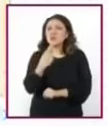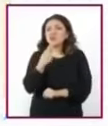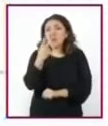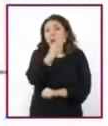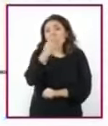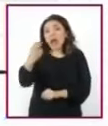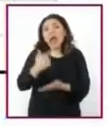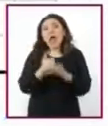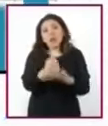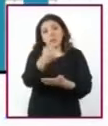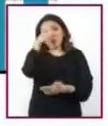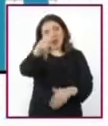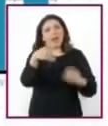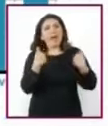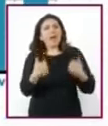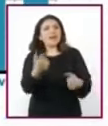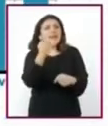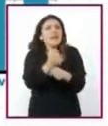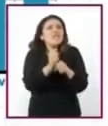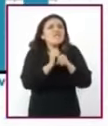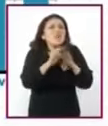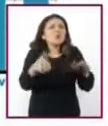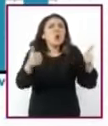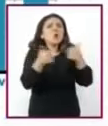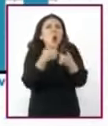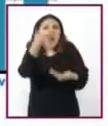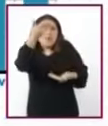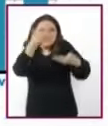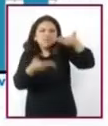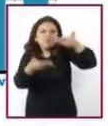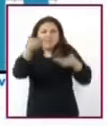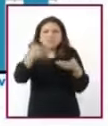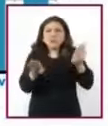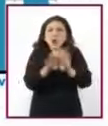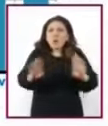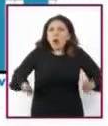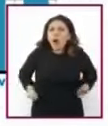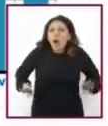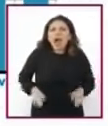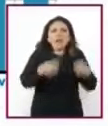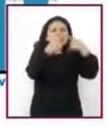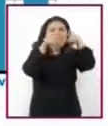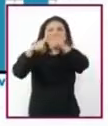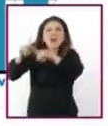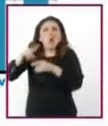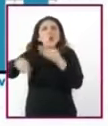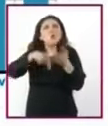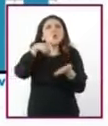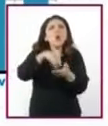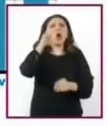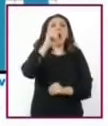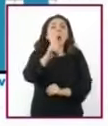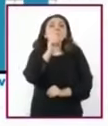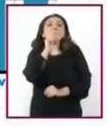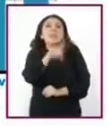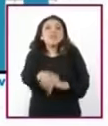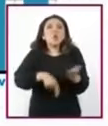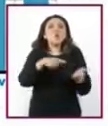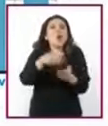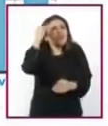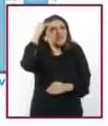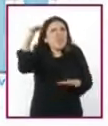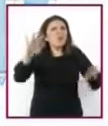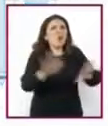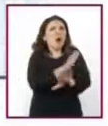nos ayudan a interpretar información, a comparar hechos similares de distintos lugares o el mismo hecho en